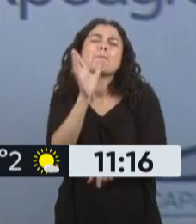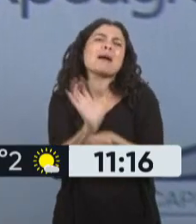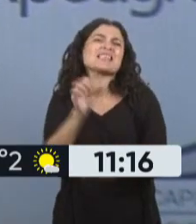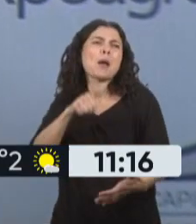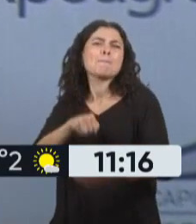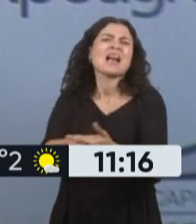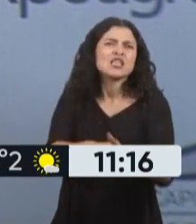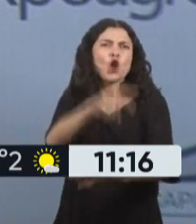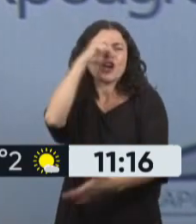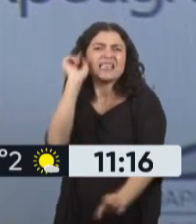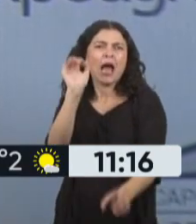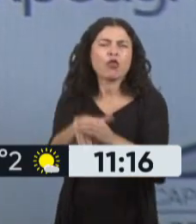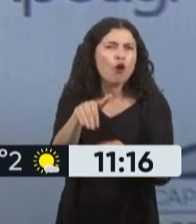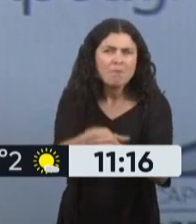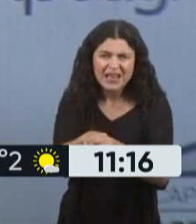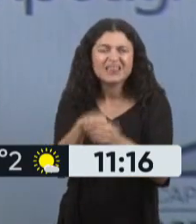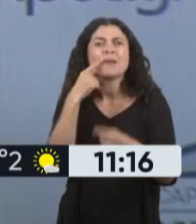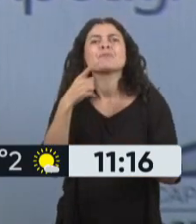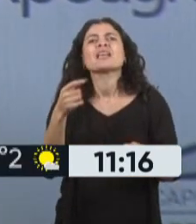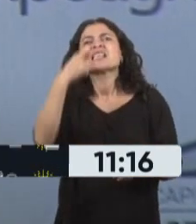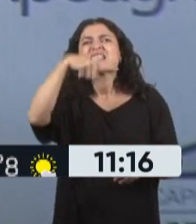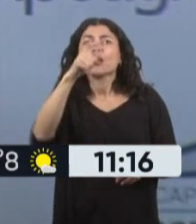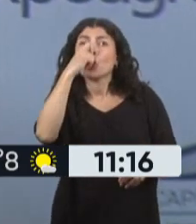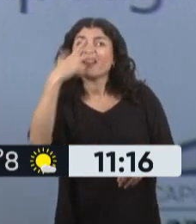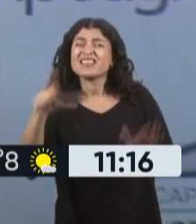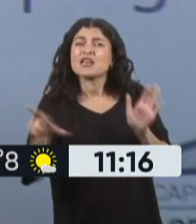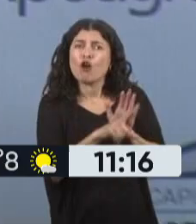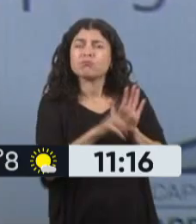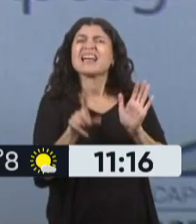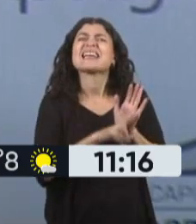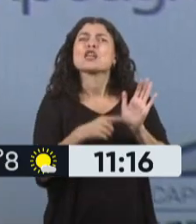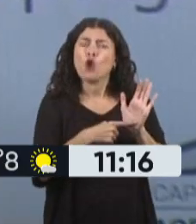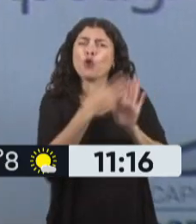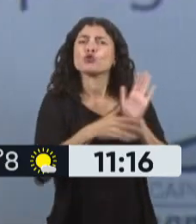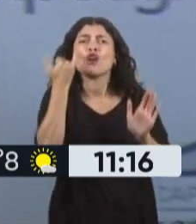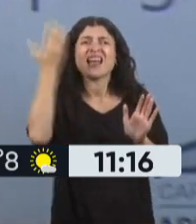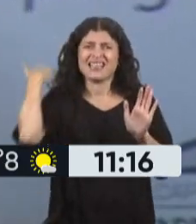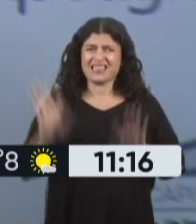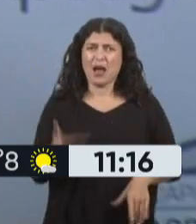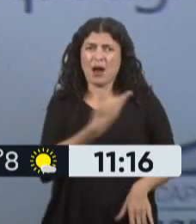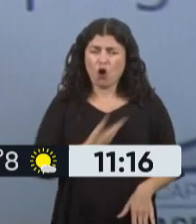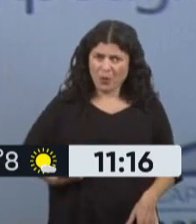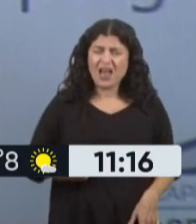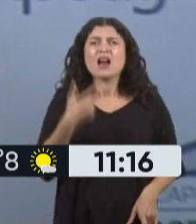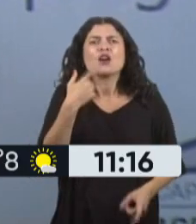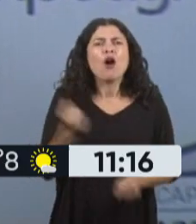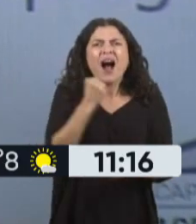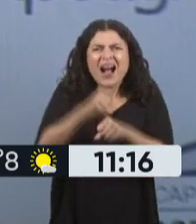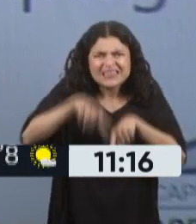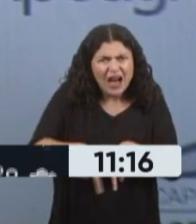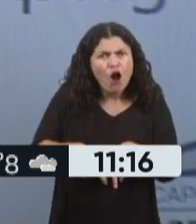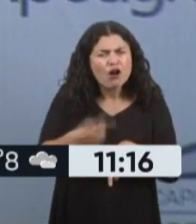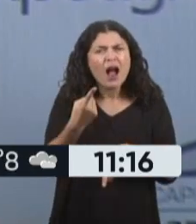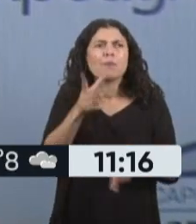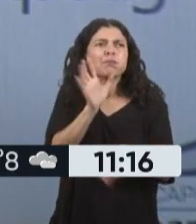llevar adelante la nefasta Resolución 125 para saquearlo como nunca antes, el sector sigue siendo competitivo en todo el